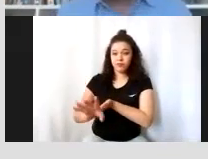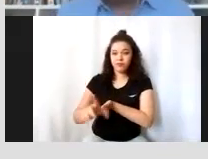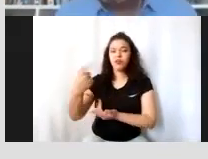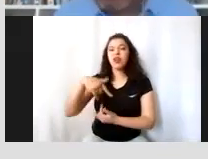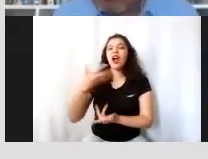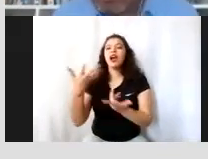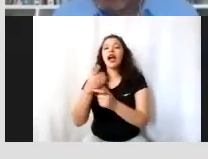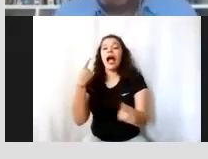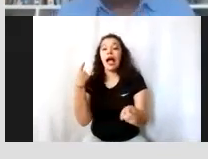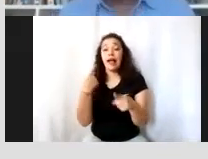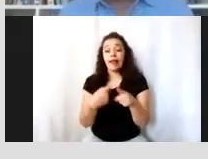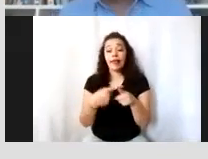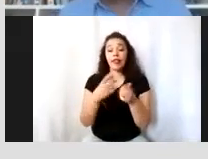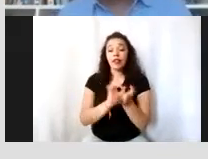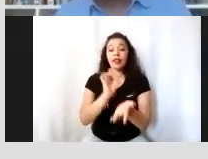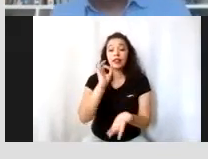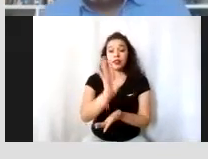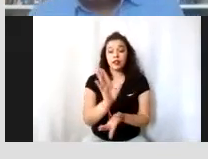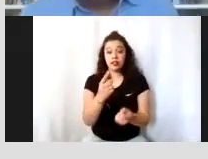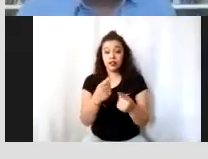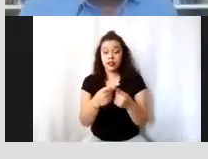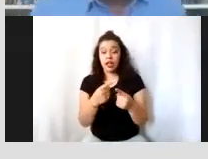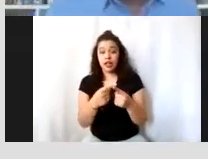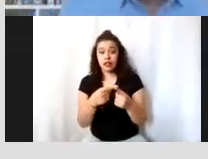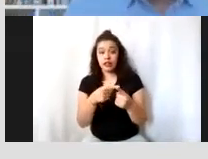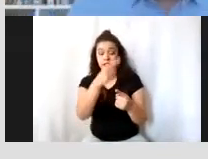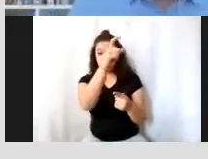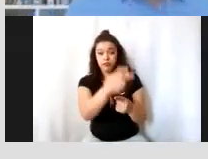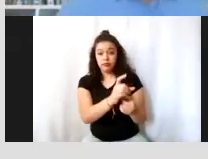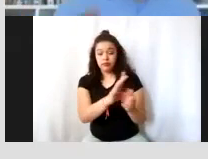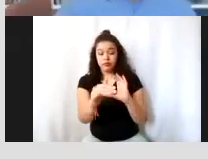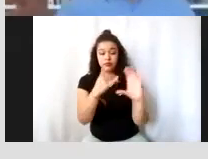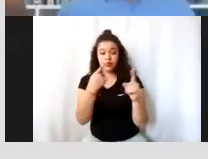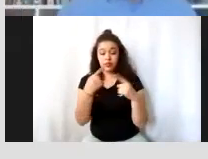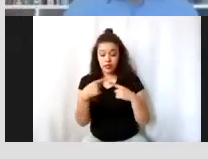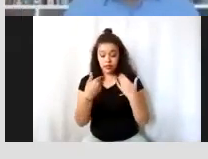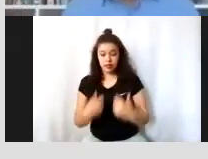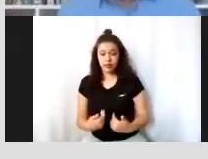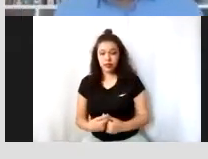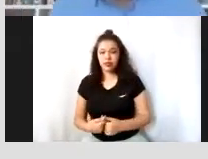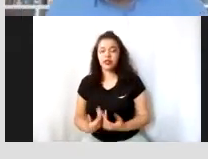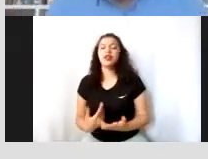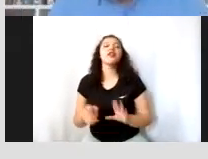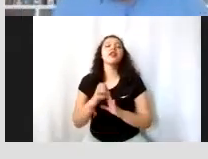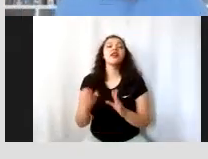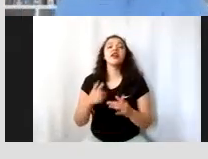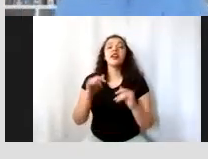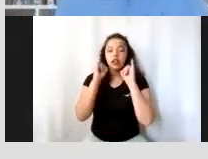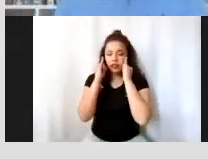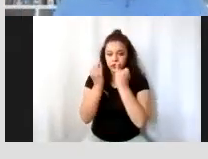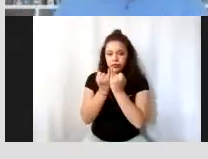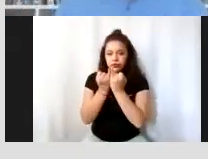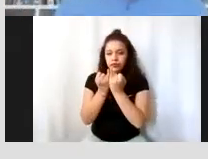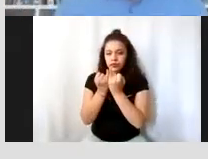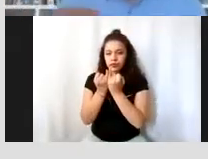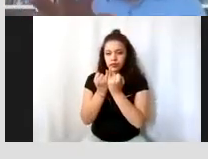¿A quién transfieren datos personales? Esto, vamos a ver, en el caso que estamos ejemplificando de la Junta,